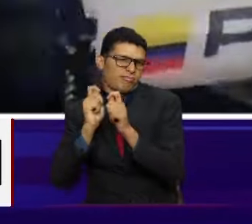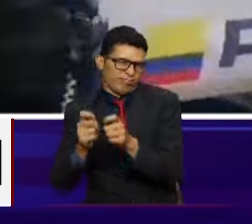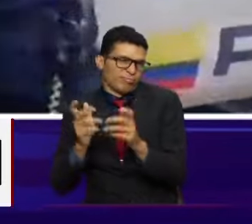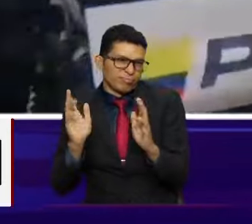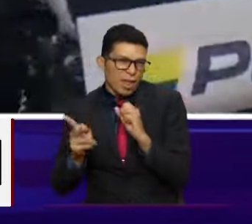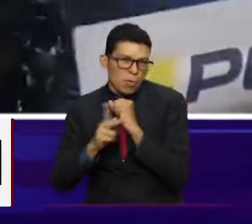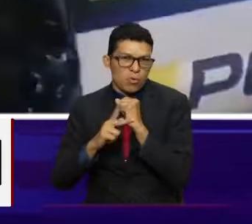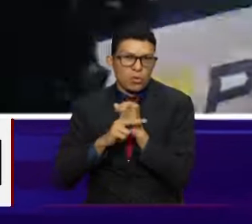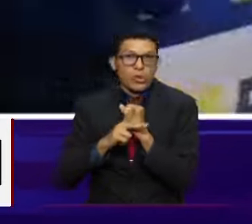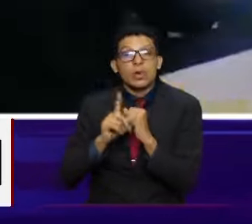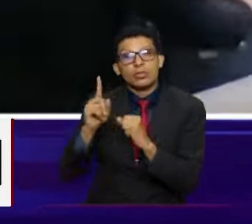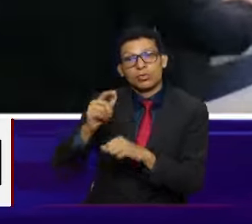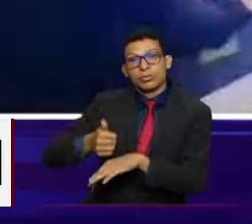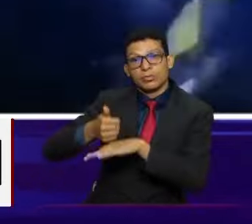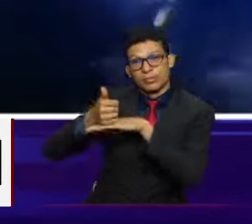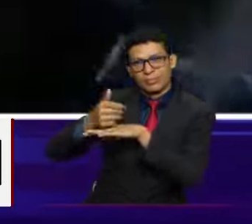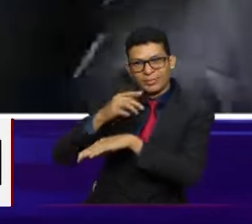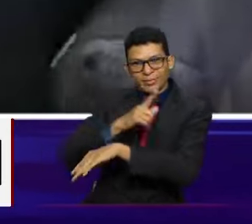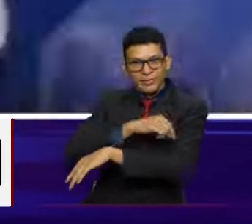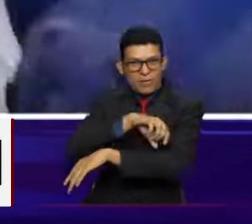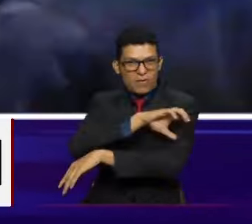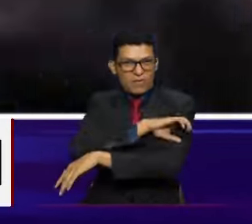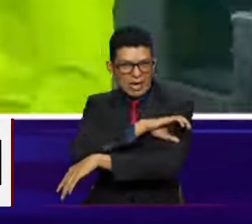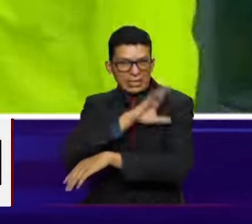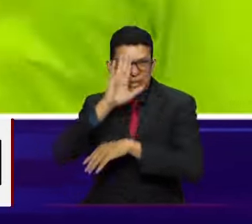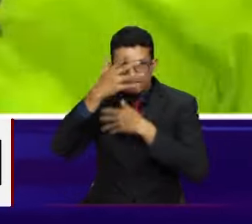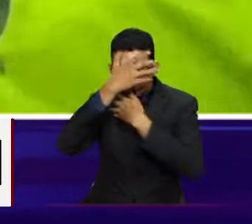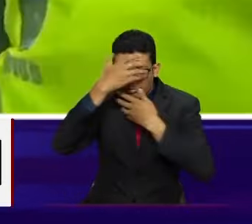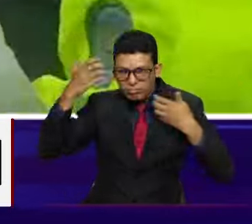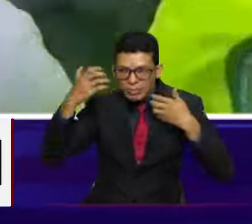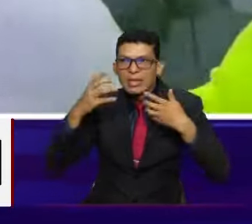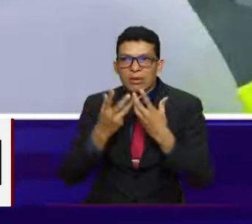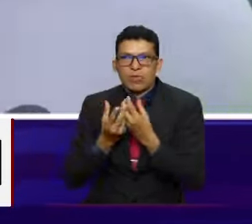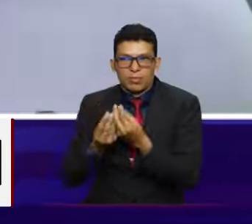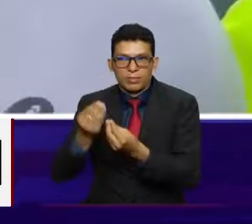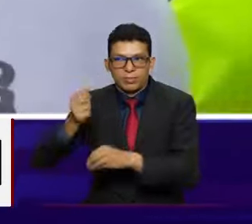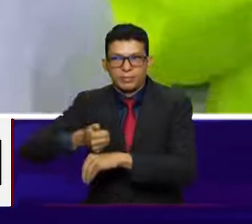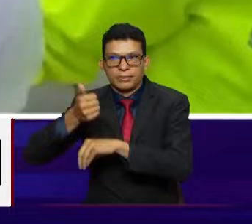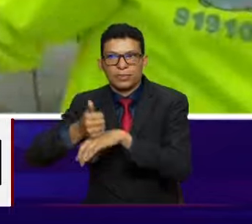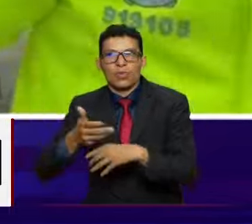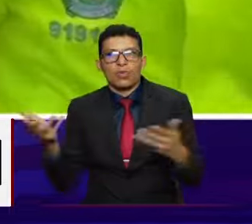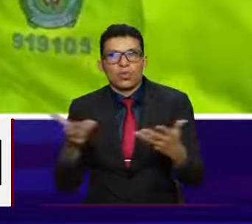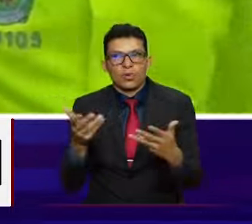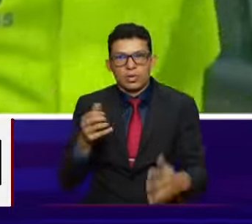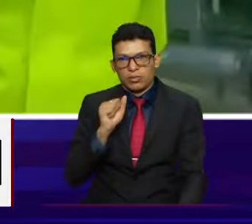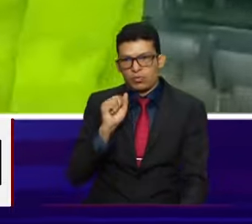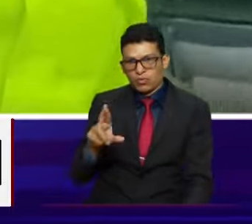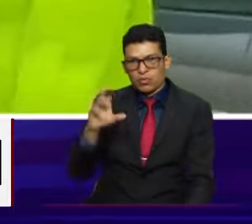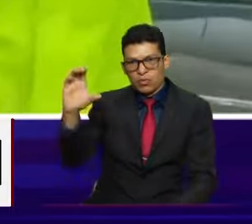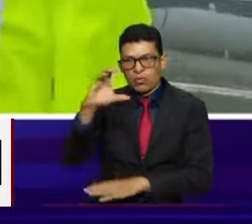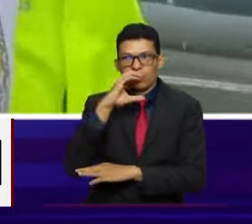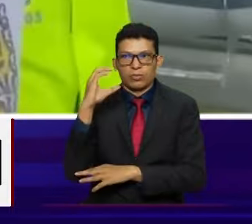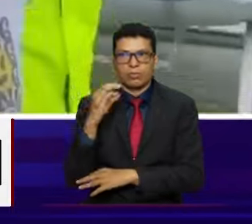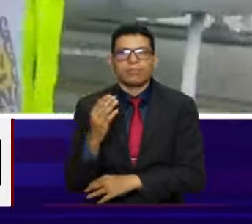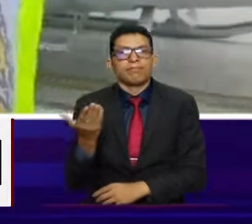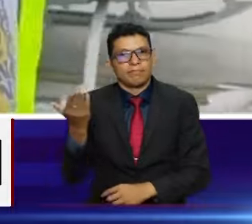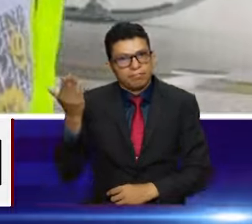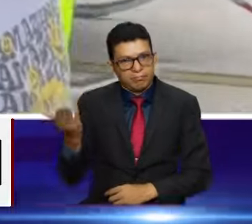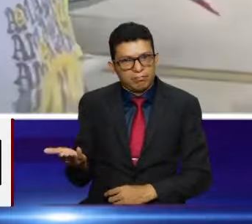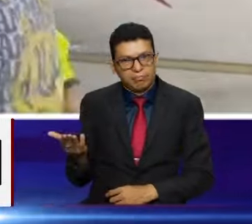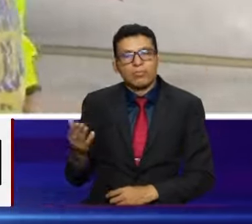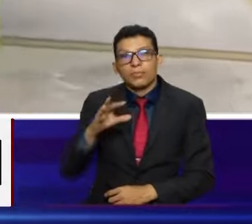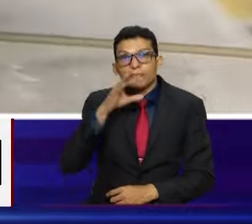estructura Teófilo Forero de la segunda marquetalia de las disidencias de las FARC que operan en el sur del país. Este hombre